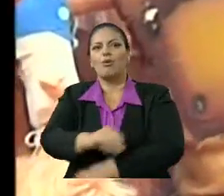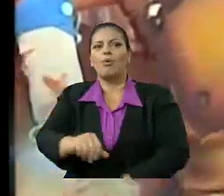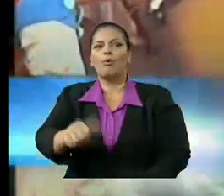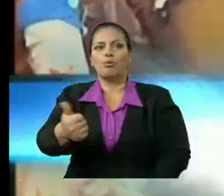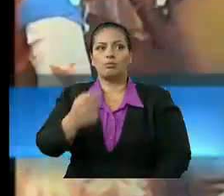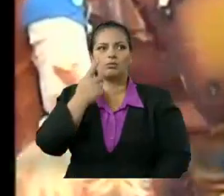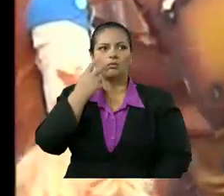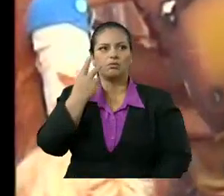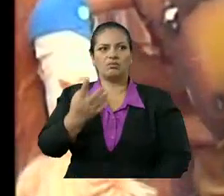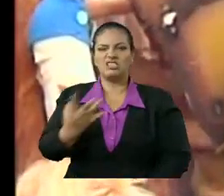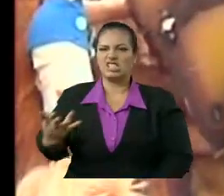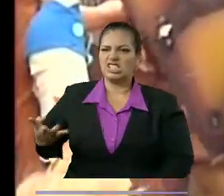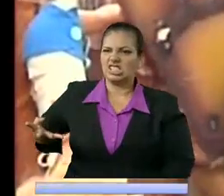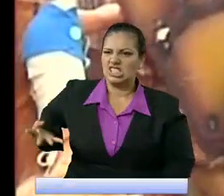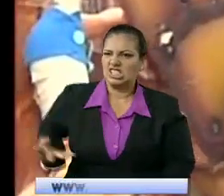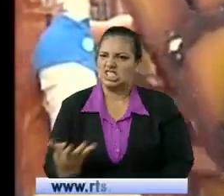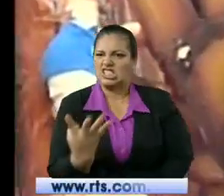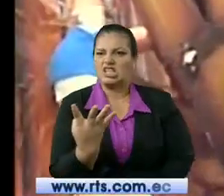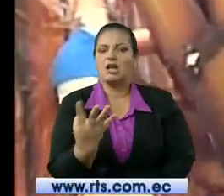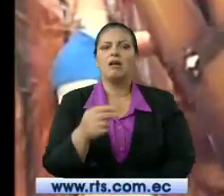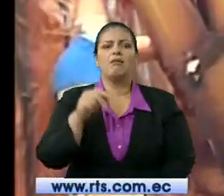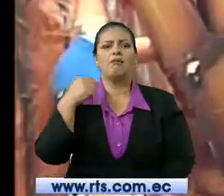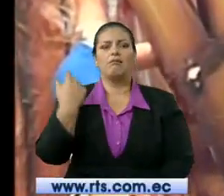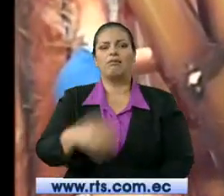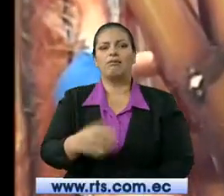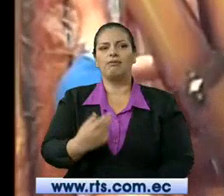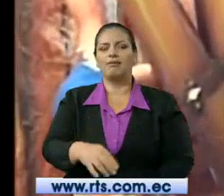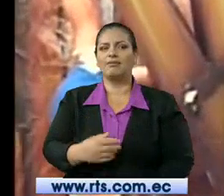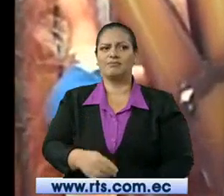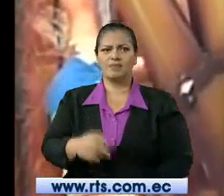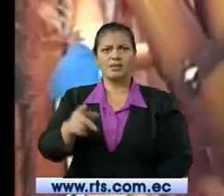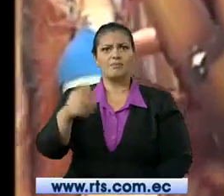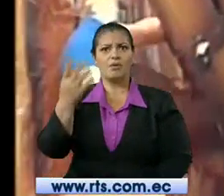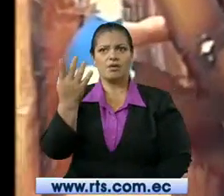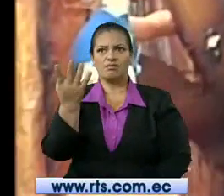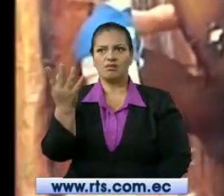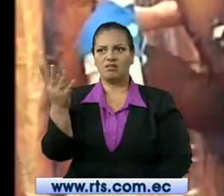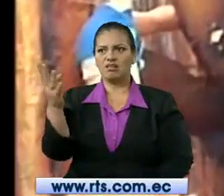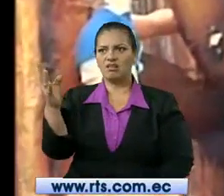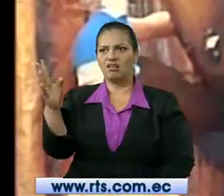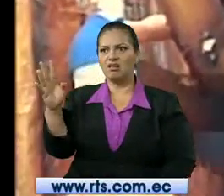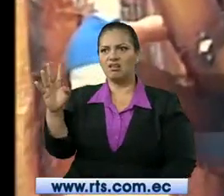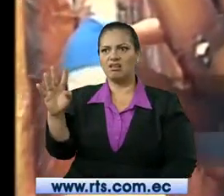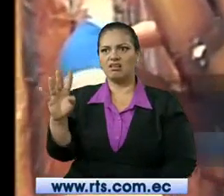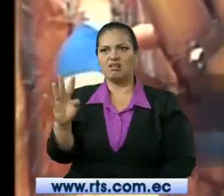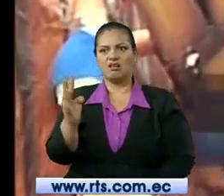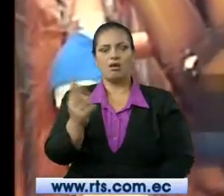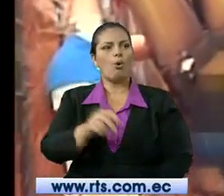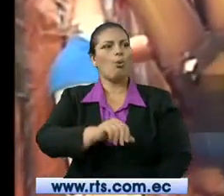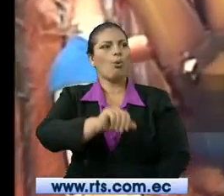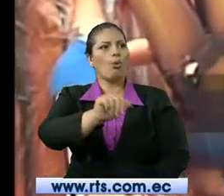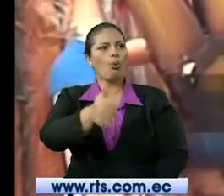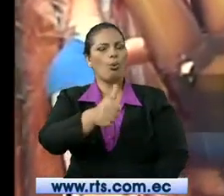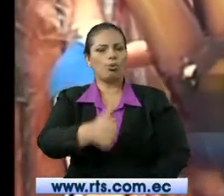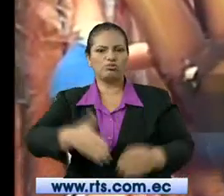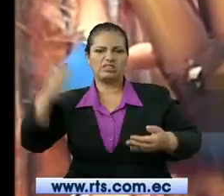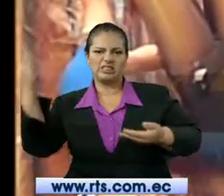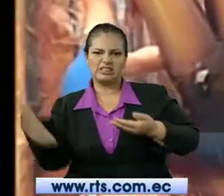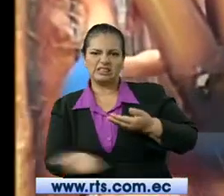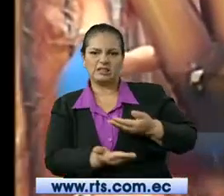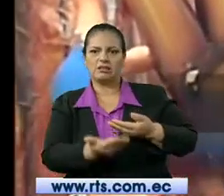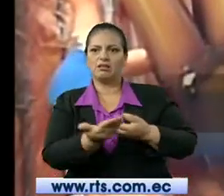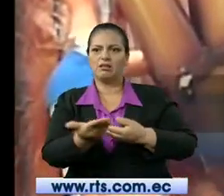de Jason, pero ahorita tuvimos un problema ayer. Pero es un espectáculo total estos muñecos aquí. ¿Desde cuándo ustedes vienen trabajando ya con la elaboración del